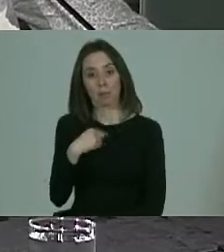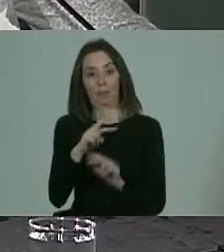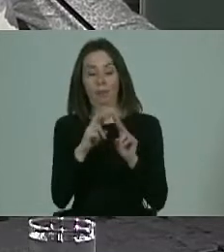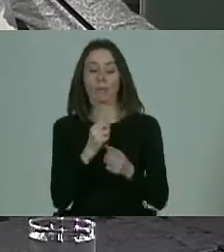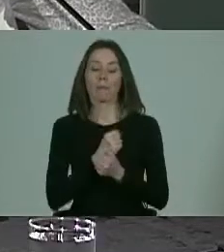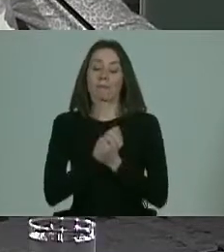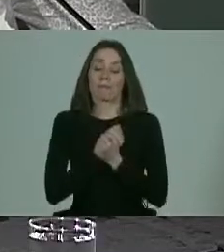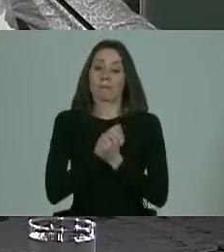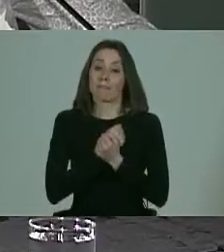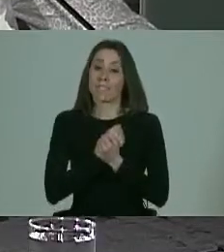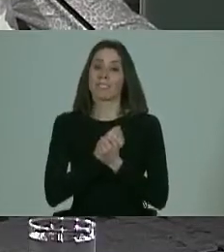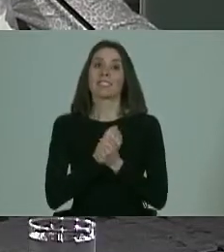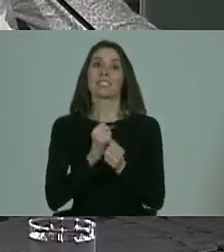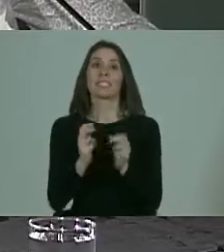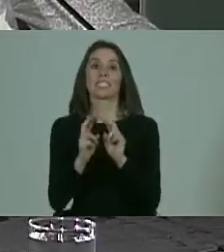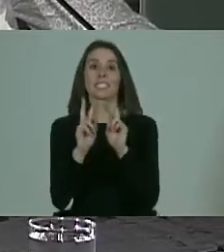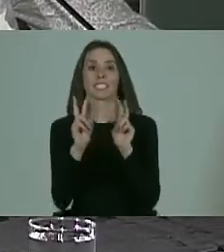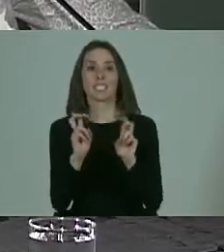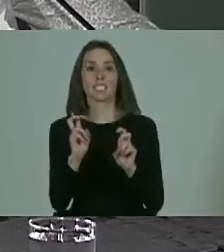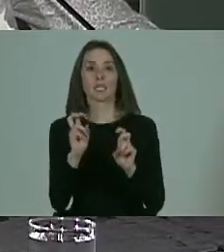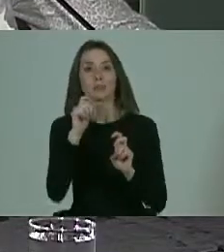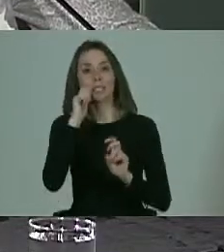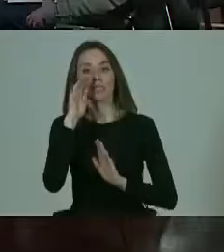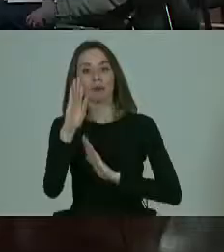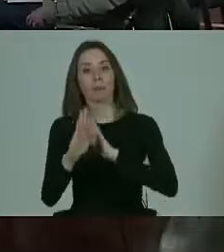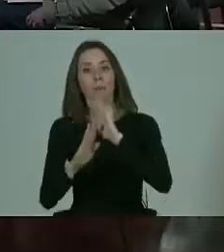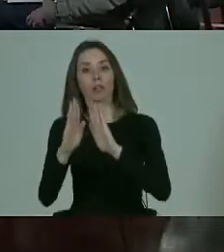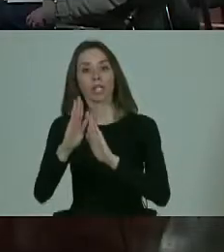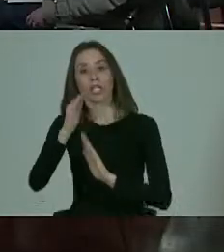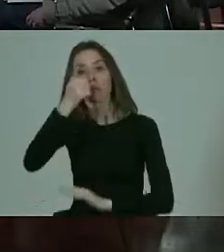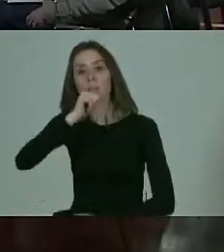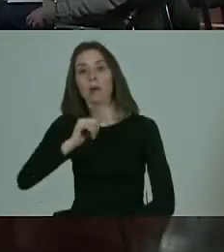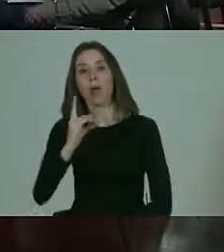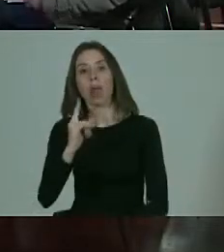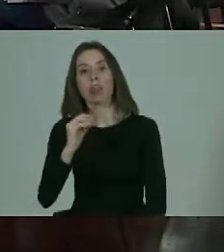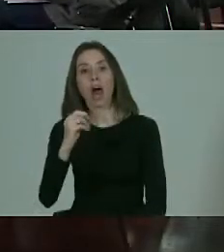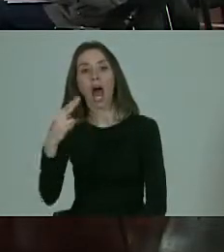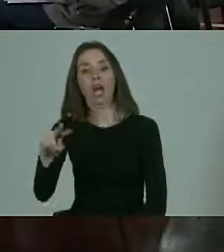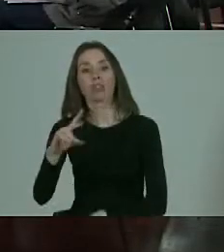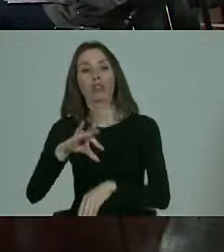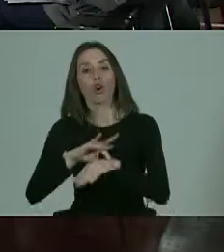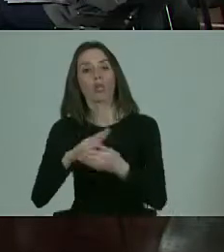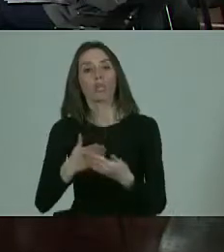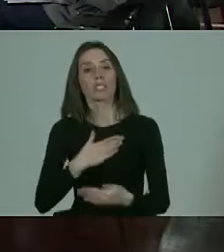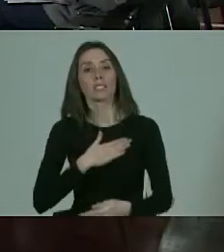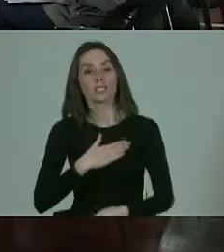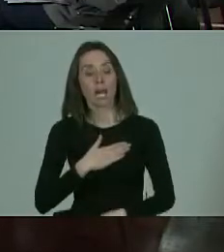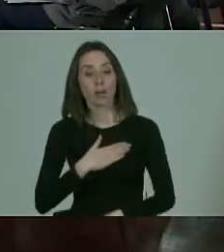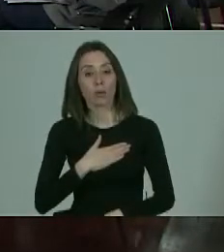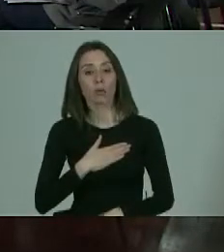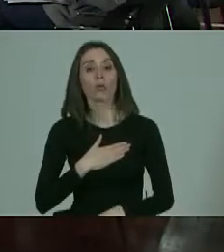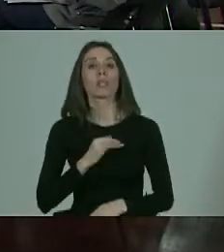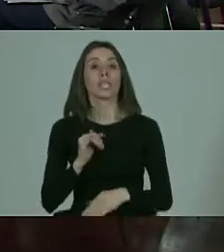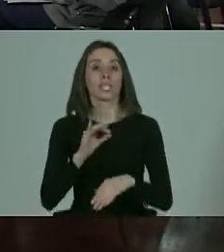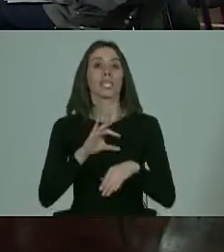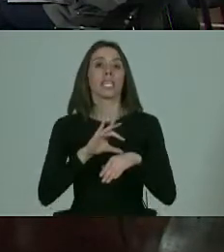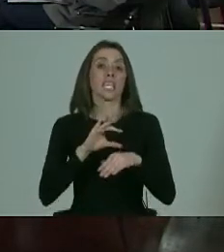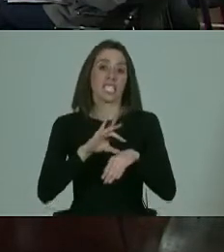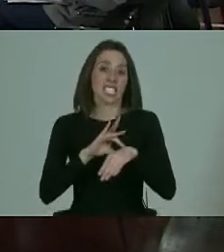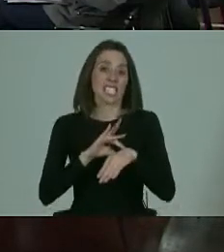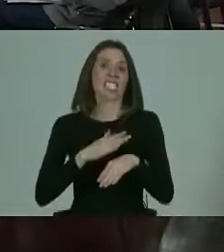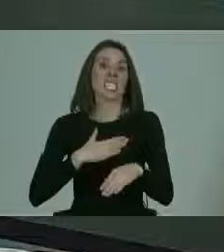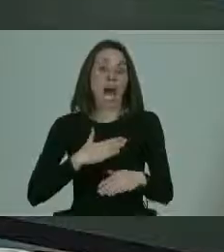todo el tema de la protección de los datos de salud y con una parte específica de la salud sexual y reproductiva